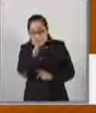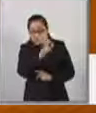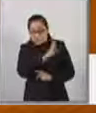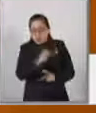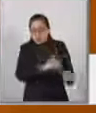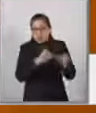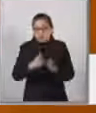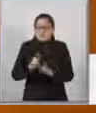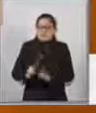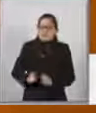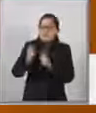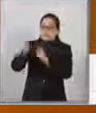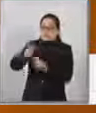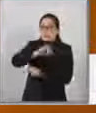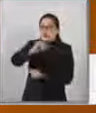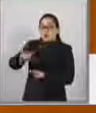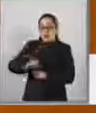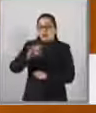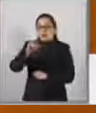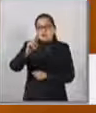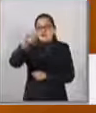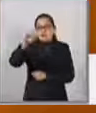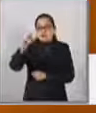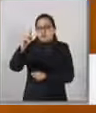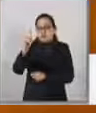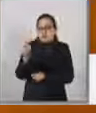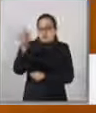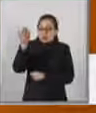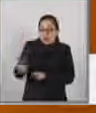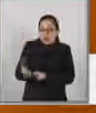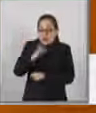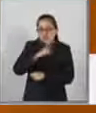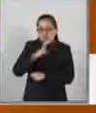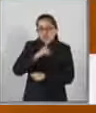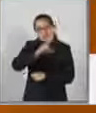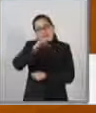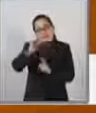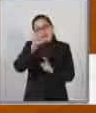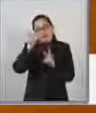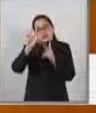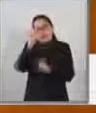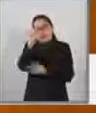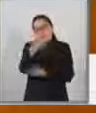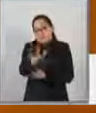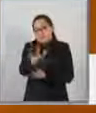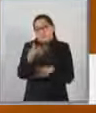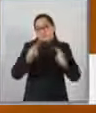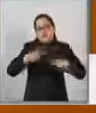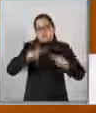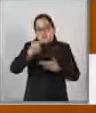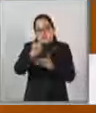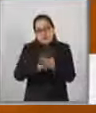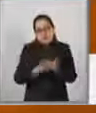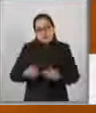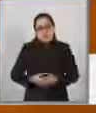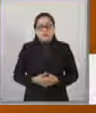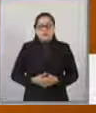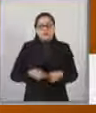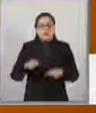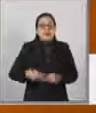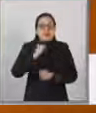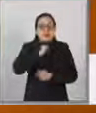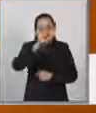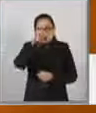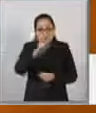a la Junta de Coordinación Política, de donde se sacaron los 10 posteriores nombres. Entonces, en ese sentido, después de que este Senado de la